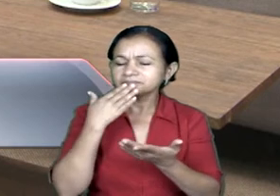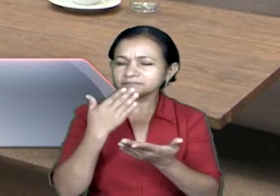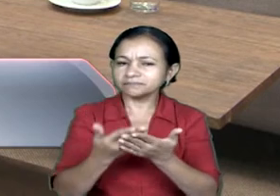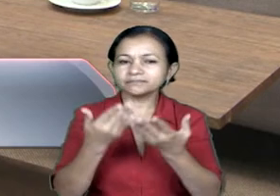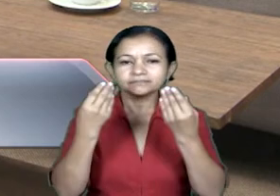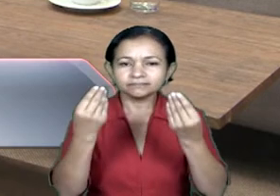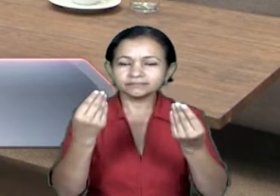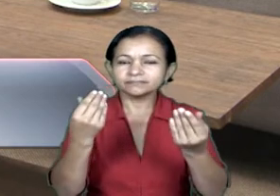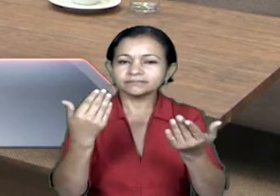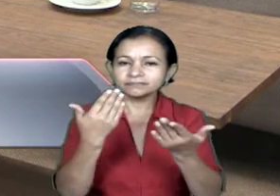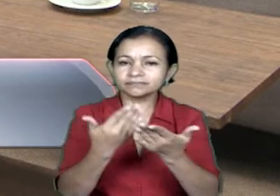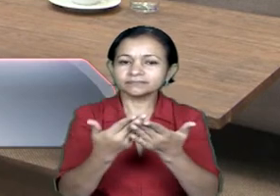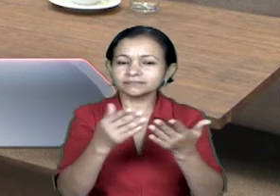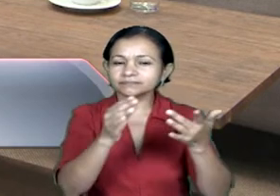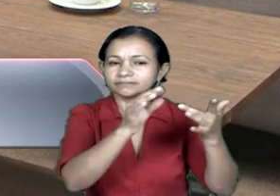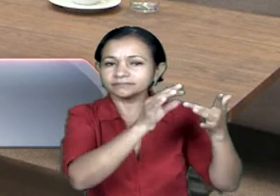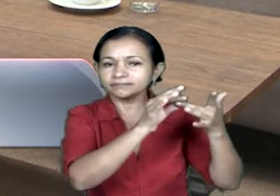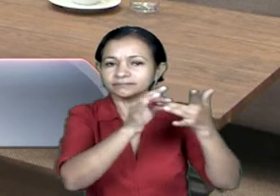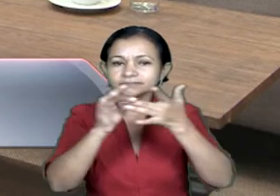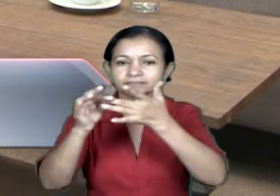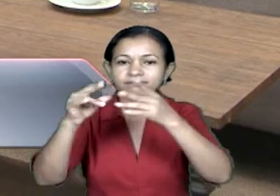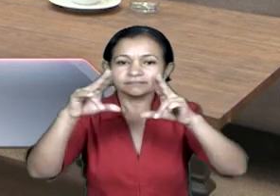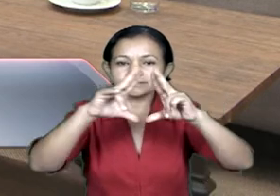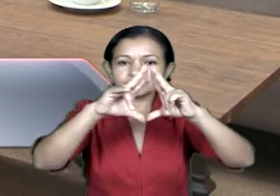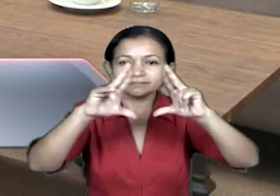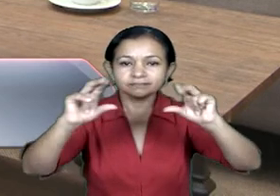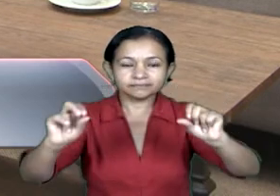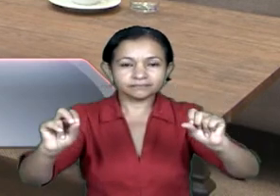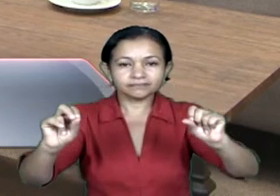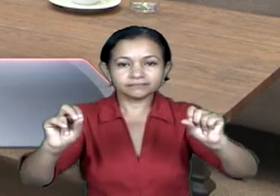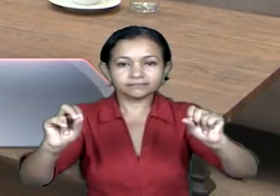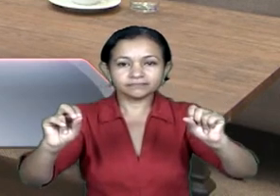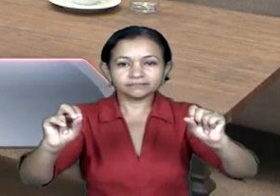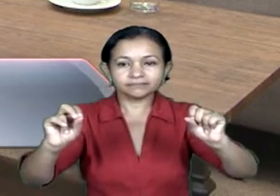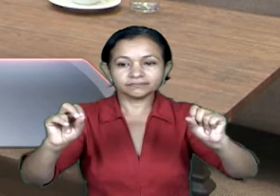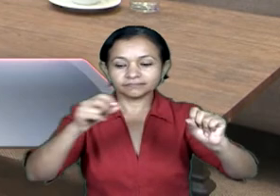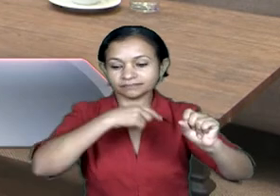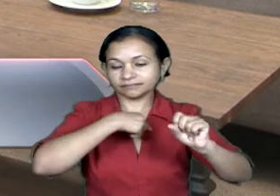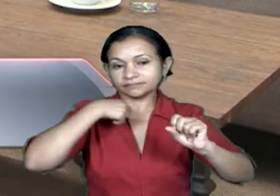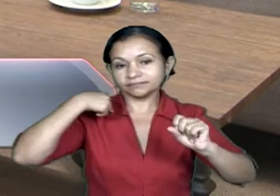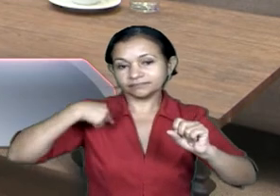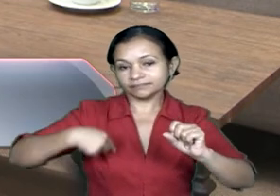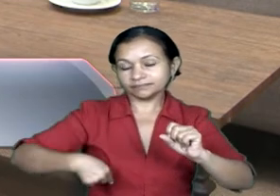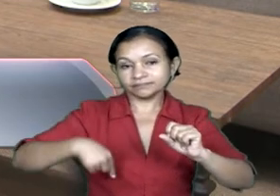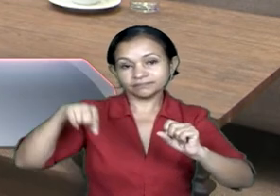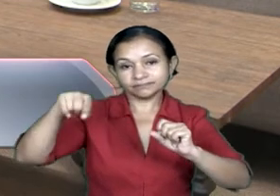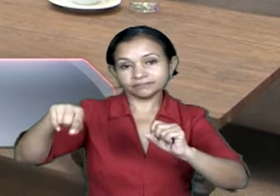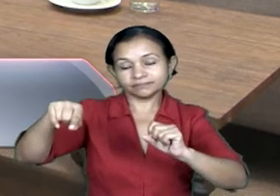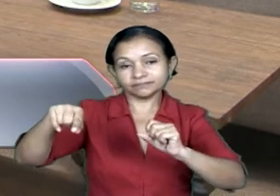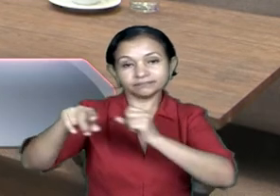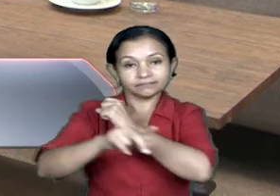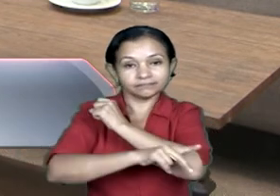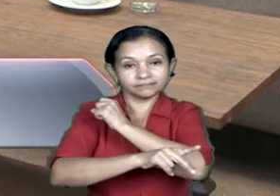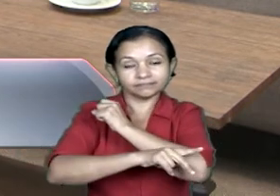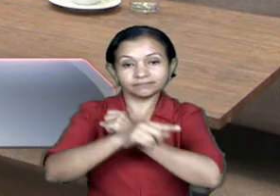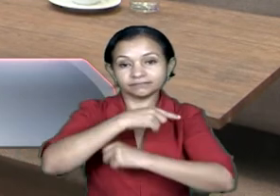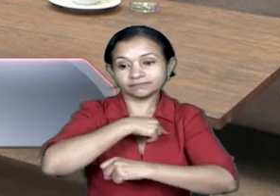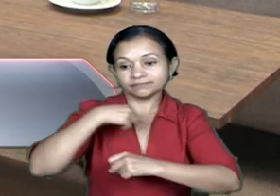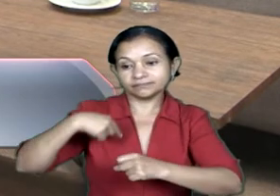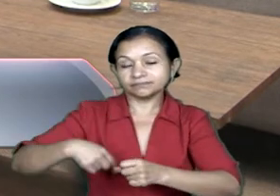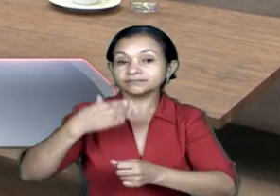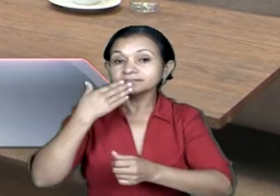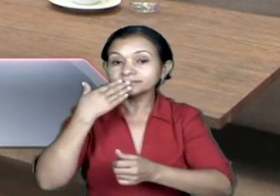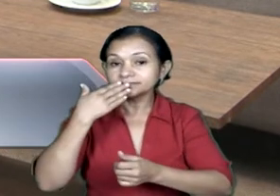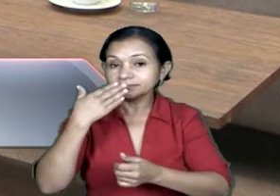Y especialmente Nicaragua en Taiwán, ¿no? Es una buena